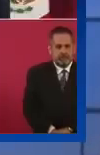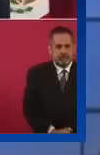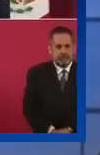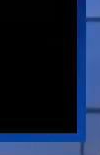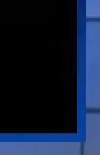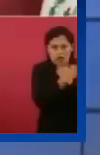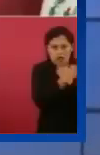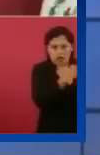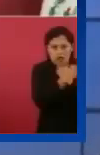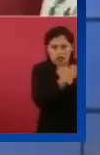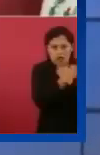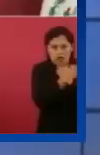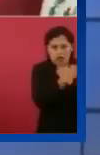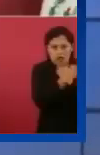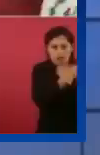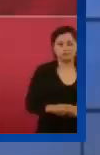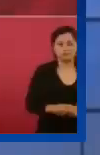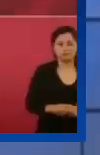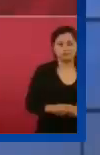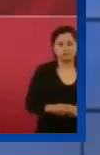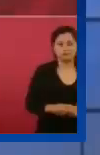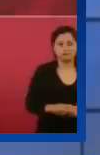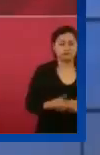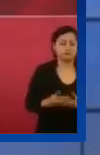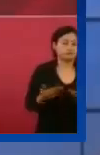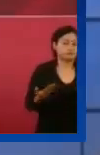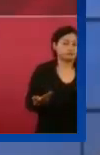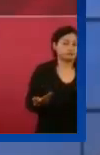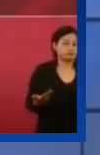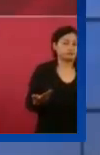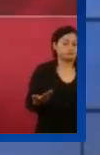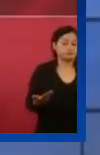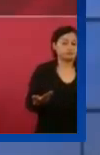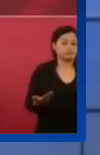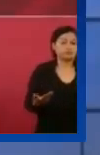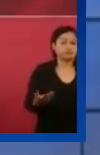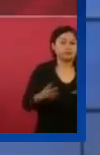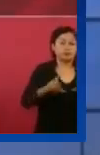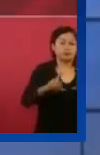los legisladores de Estados Unidos cómo estaban